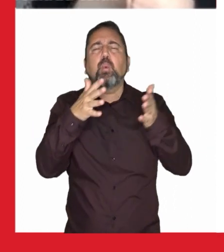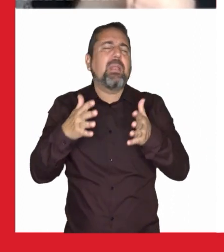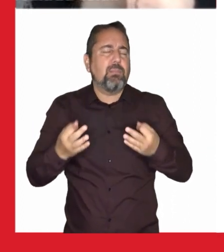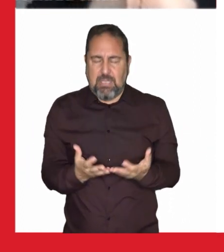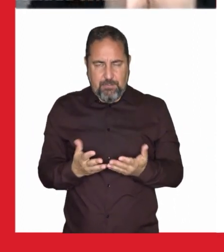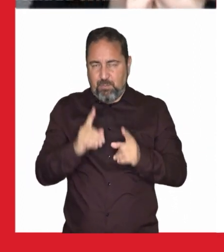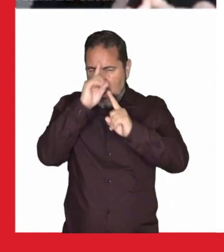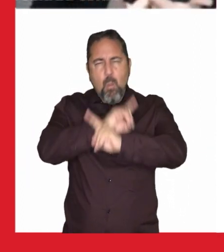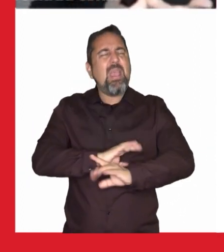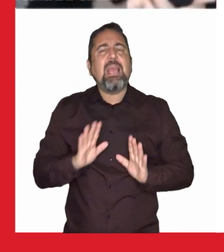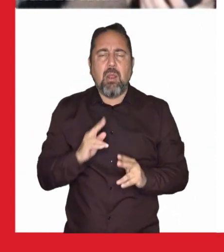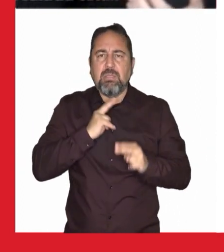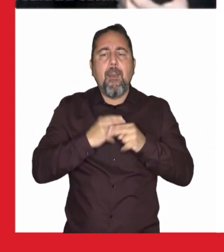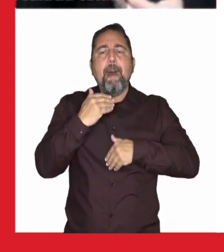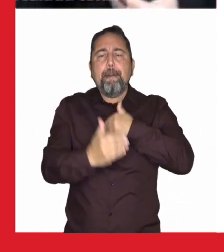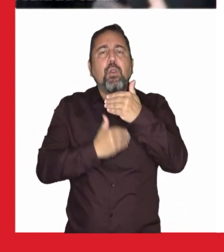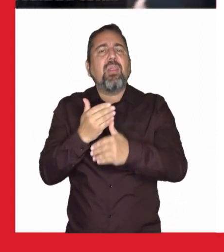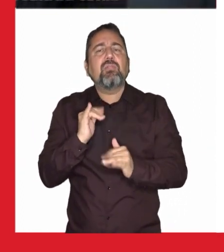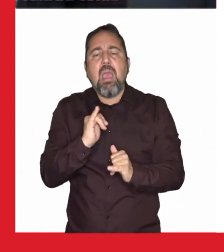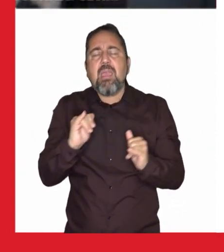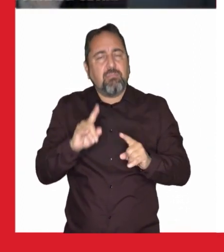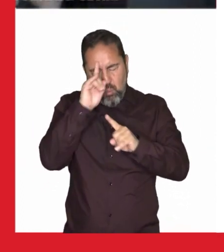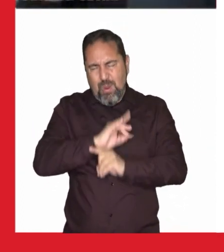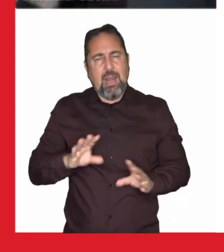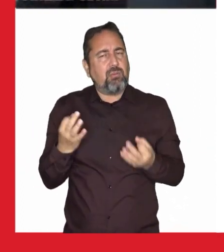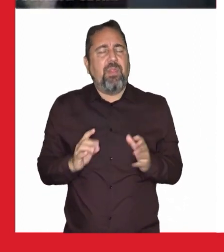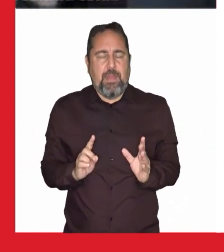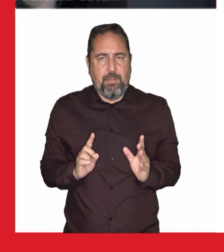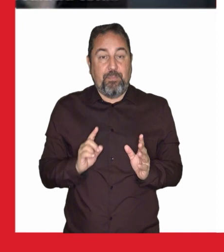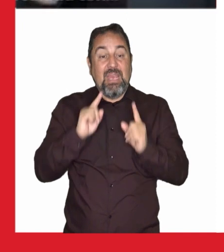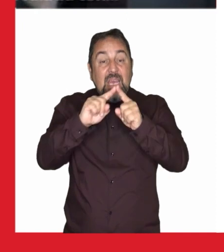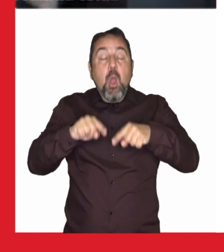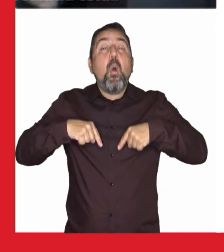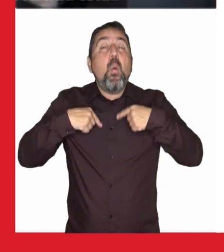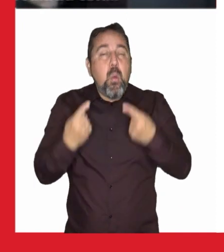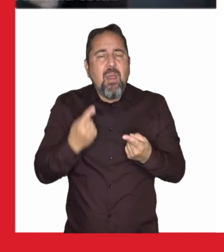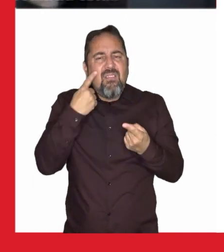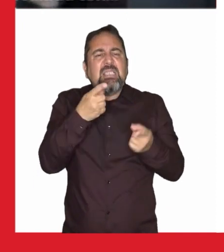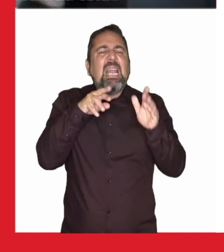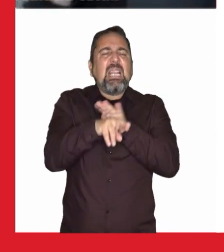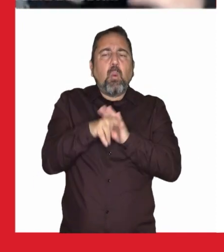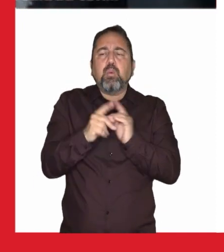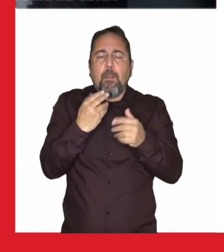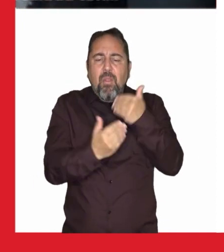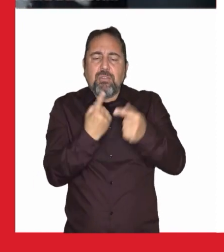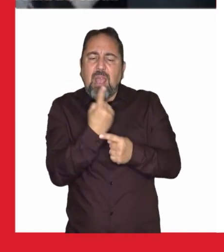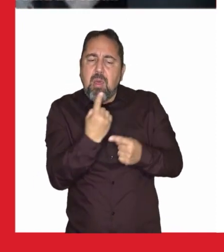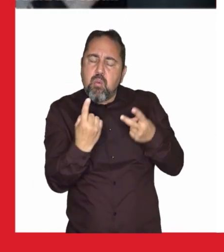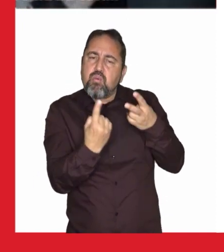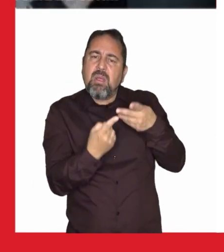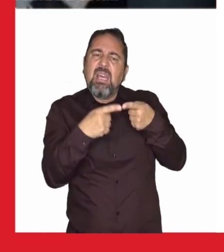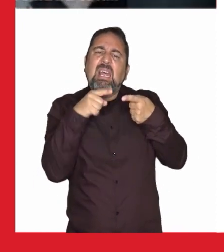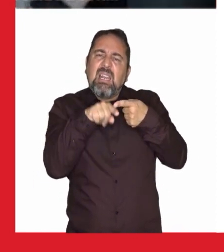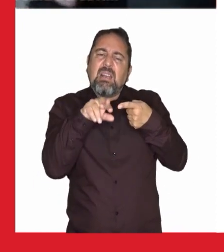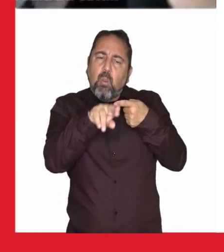clientes. Entonces, ahora lo que os sugerimos es que tengáis clarísimo cuáles son los procesos que tenéis. Luego que veáis